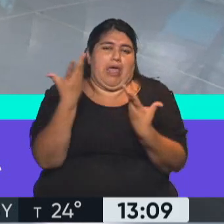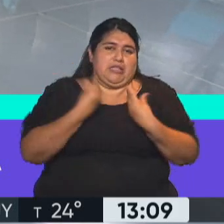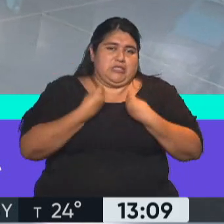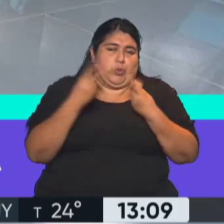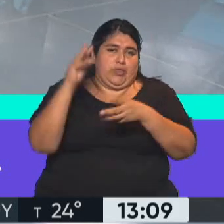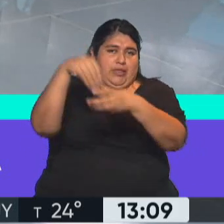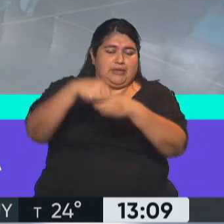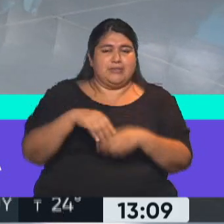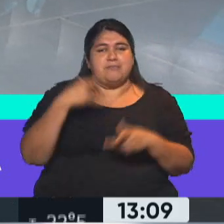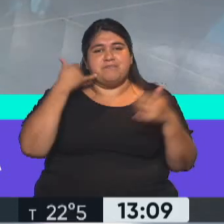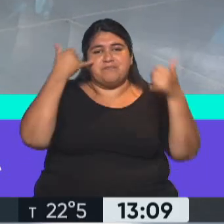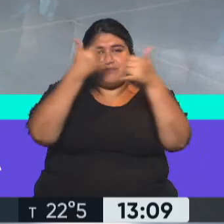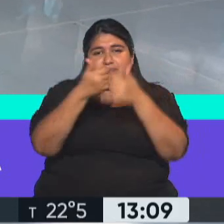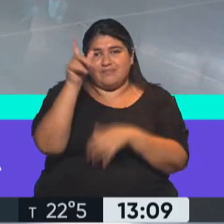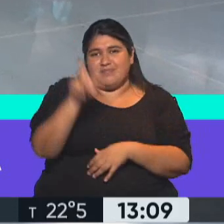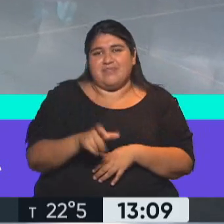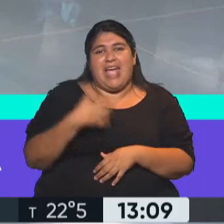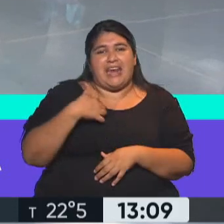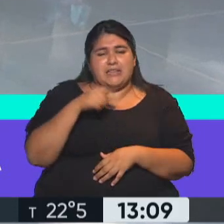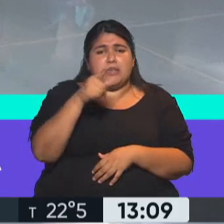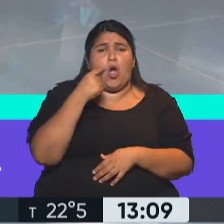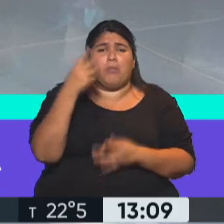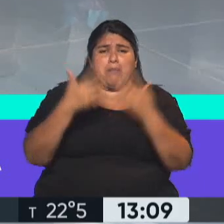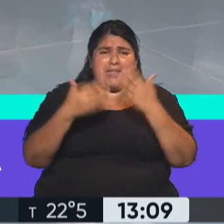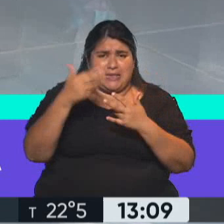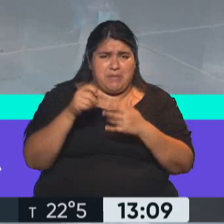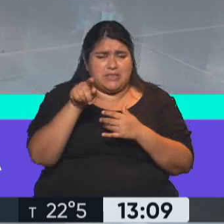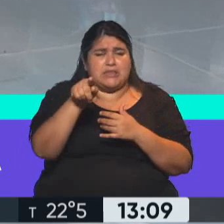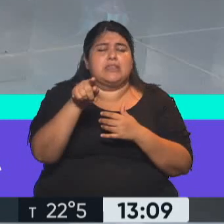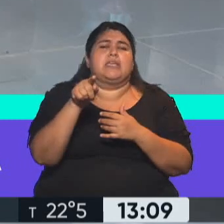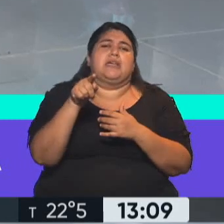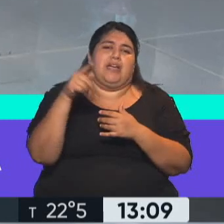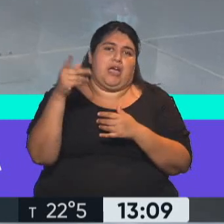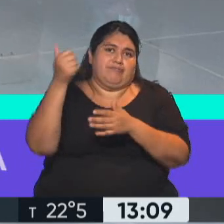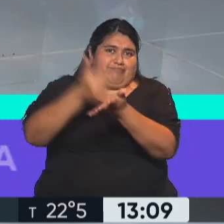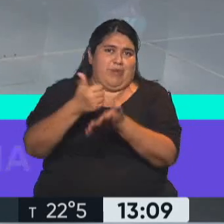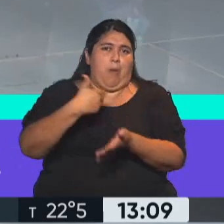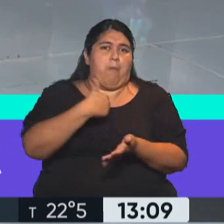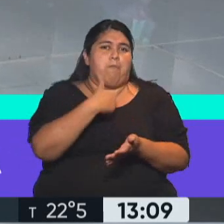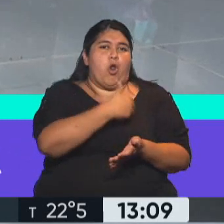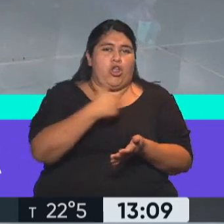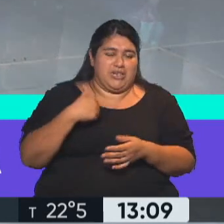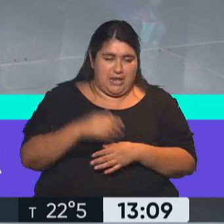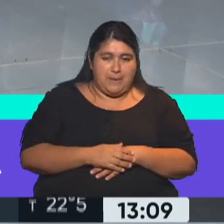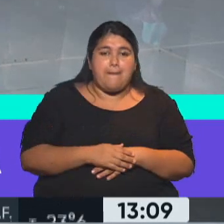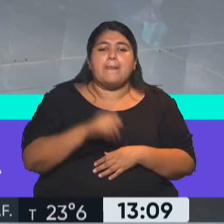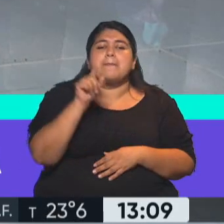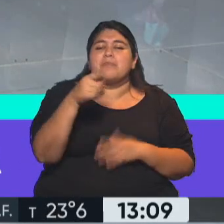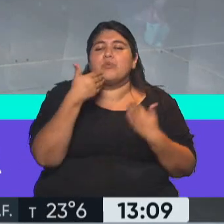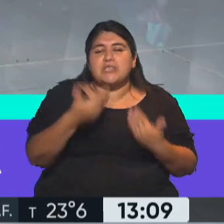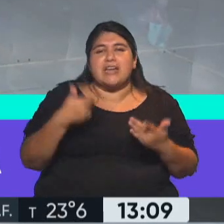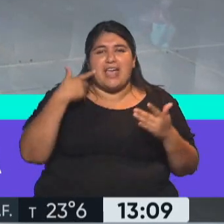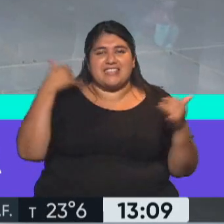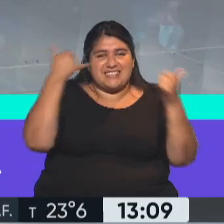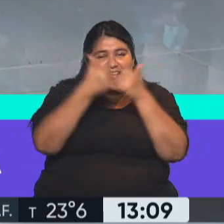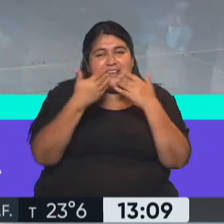comunicación telefónica con un argentino, es matemático, se encuentra allí en Polonia. Estamos hablando de Ignacio Aranciba. Ignacio, gracias por estos minutos, gracias